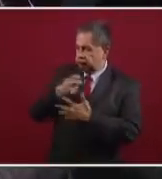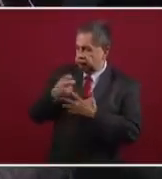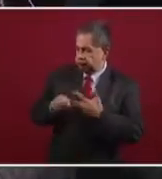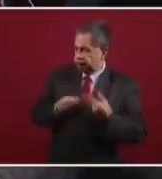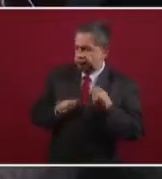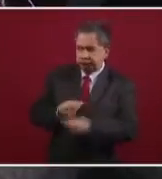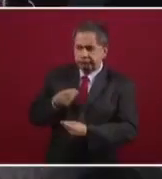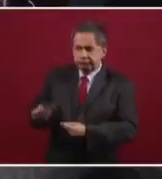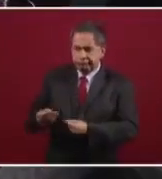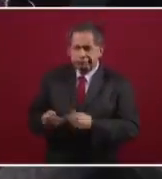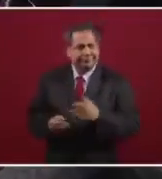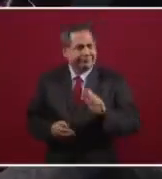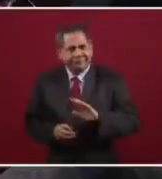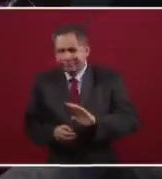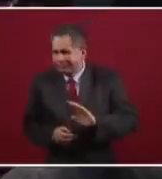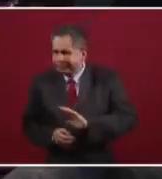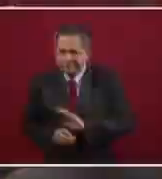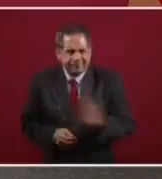a